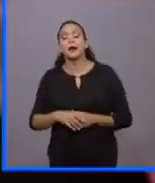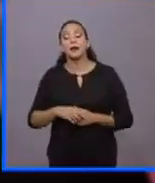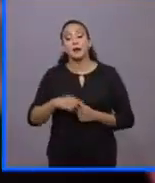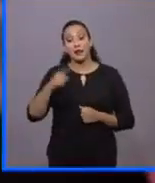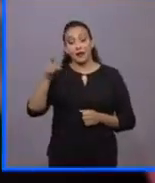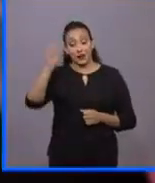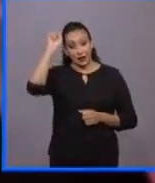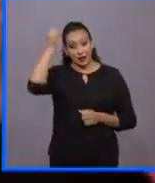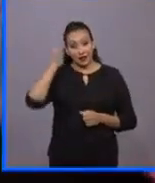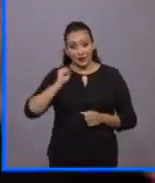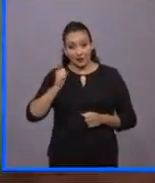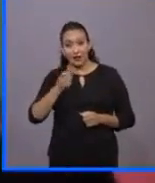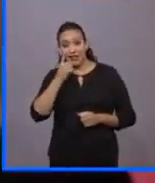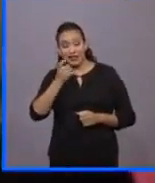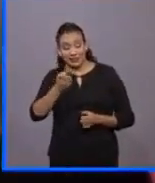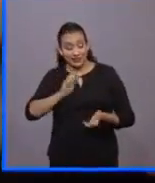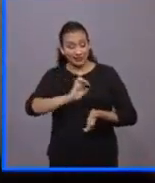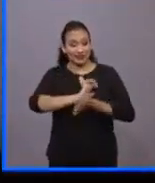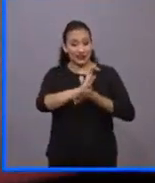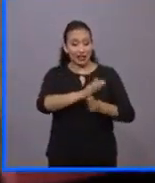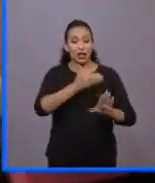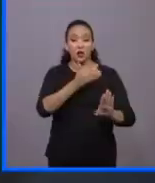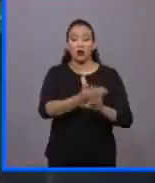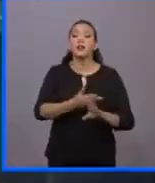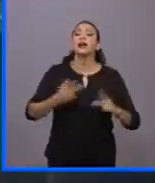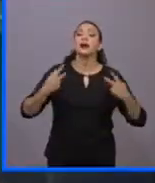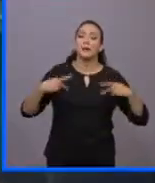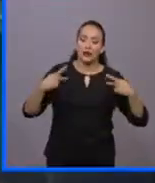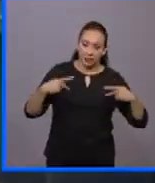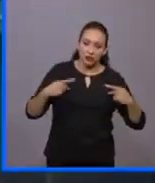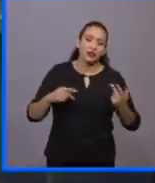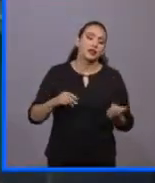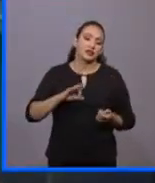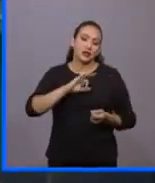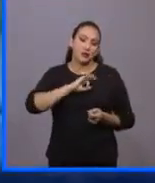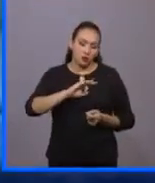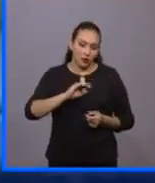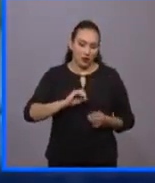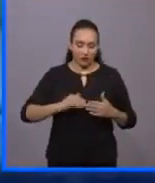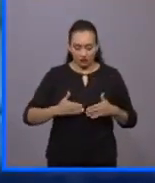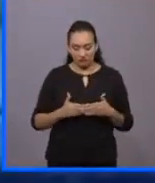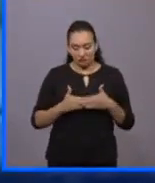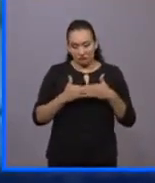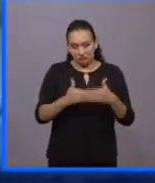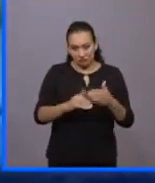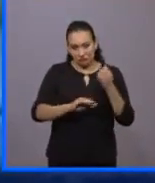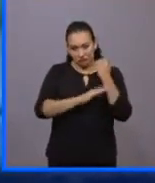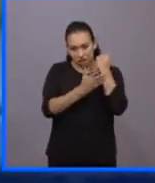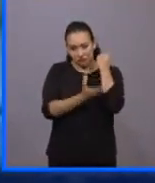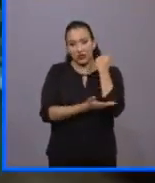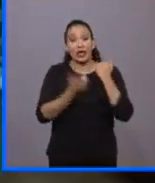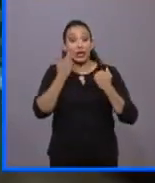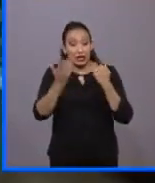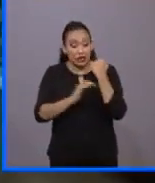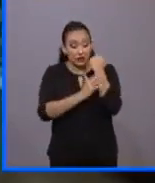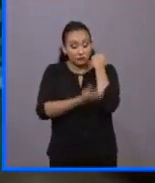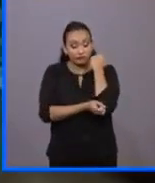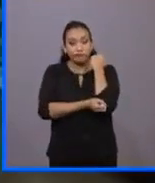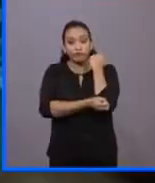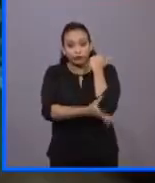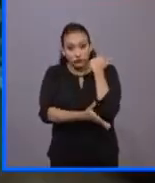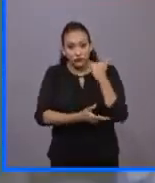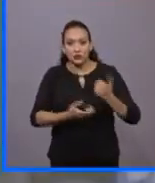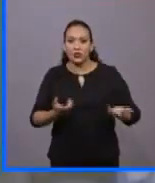Sinaloa resultaba discriminatorio de las personas y mujeres gestantes con discapacidad en casos de interrupción de un embarazo,